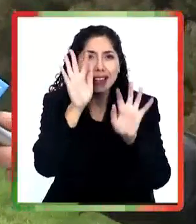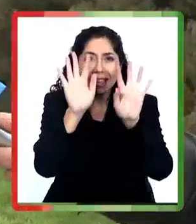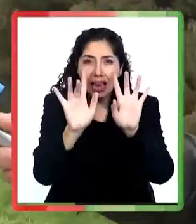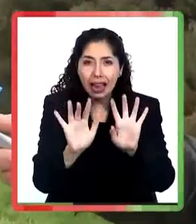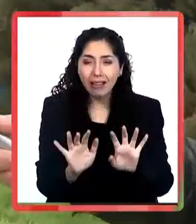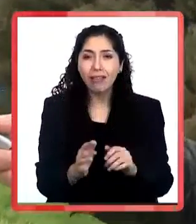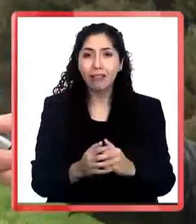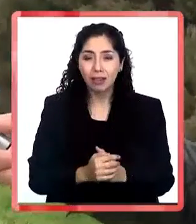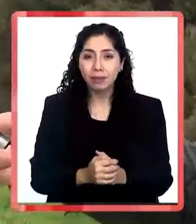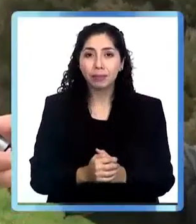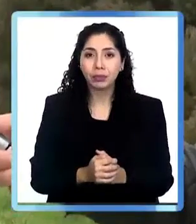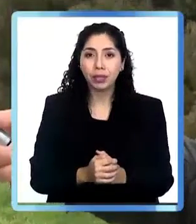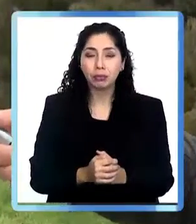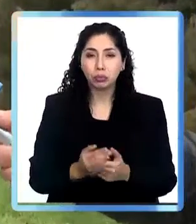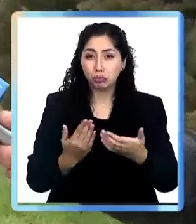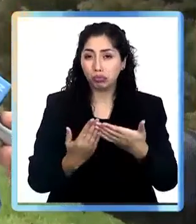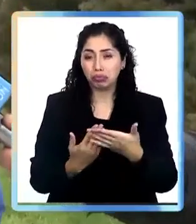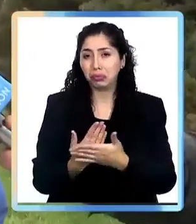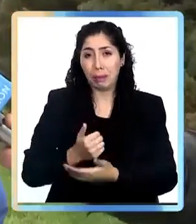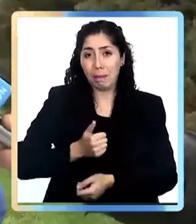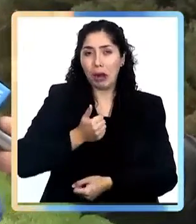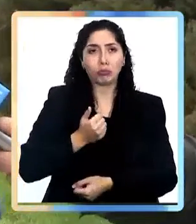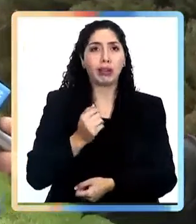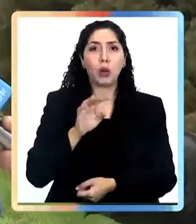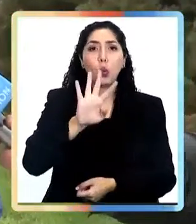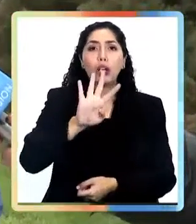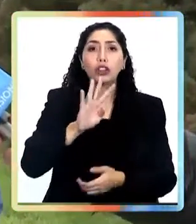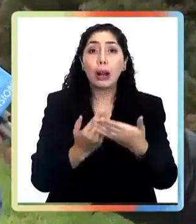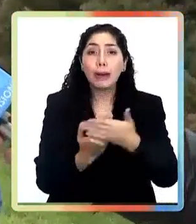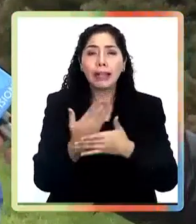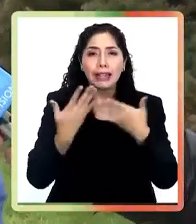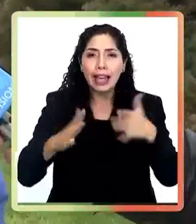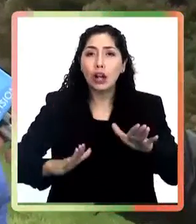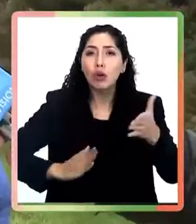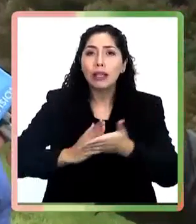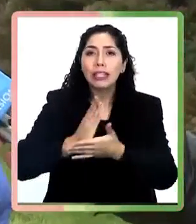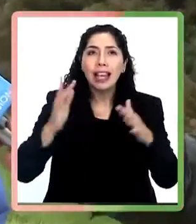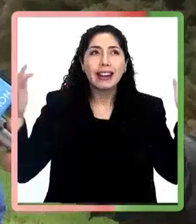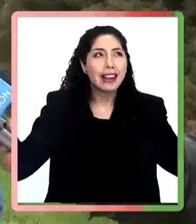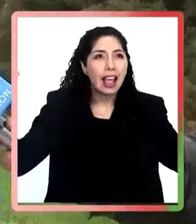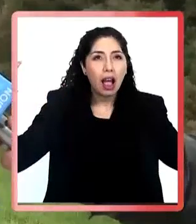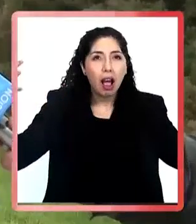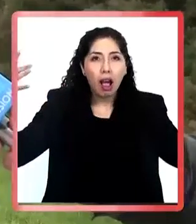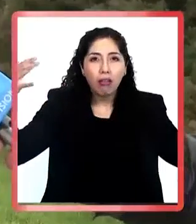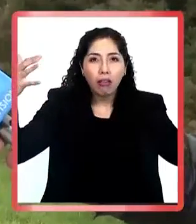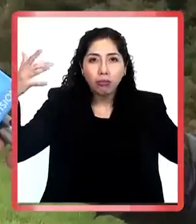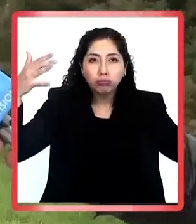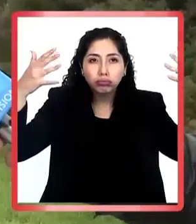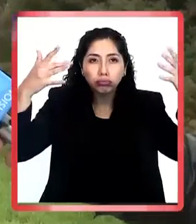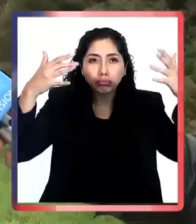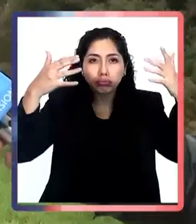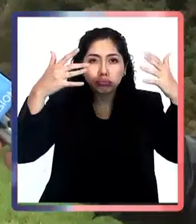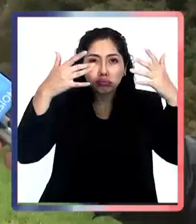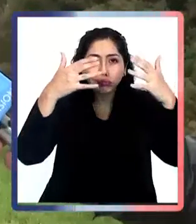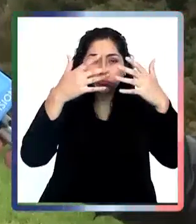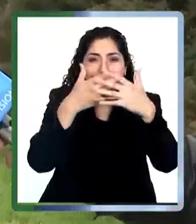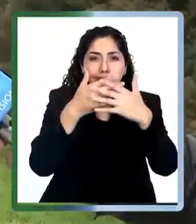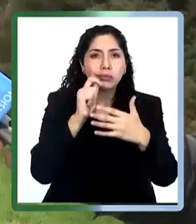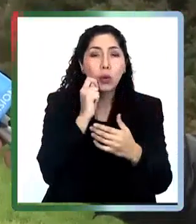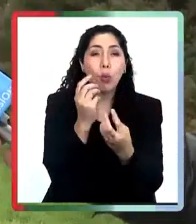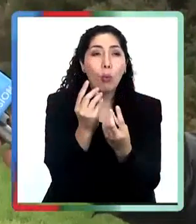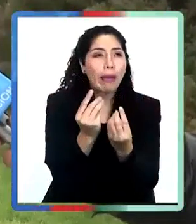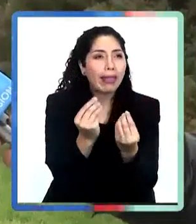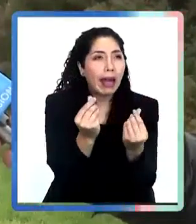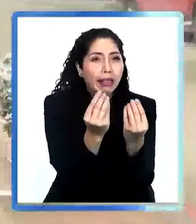a que la niebla empezó muy temprano tipo 4 de la mañana empezó a ver niebla la niebla son partículas de